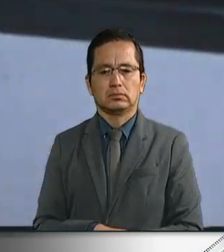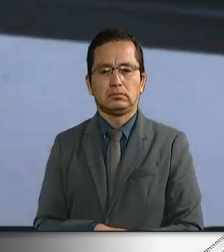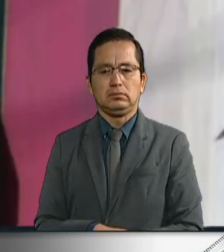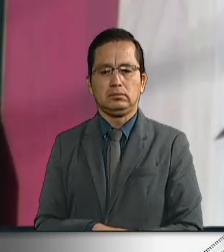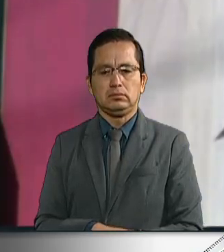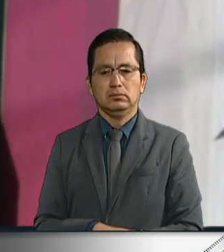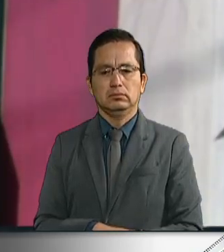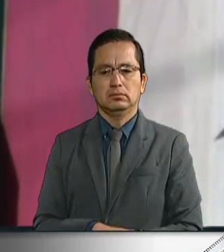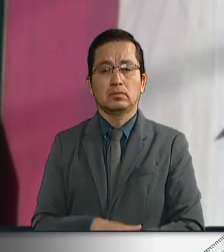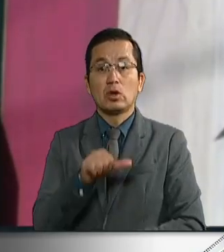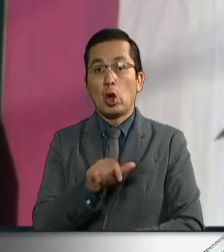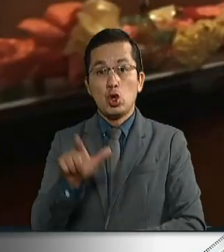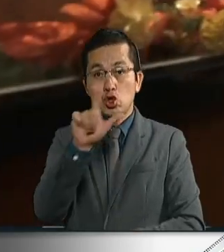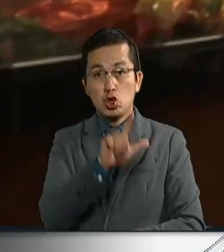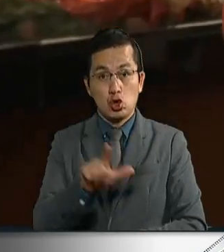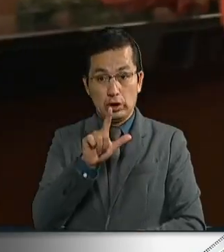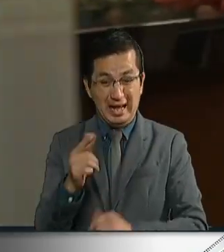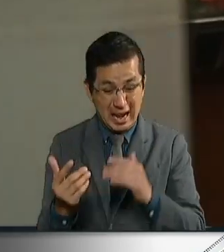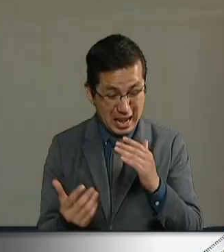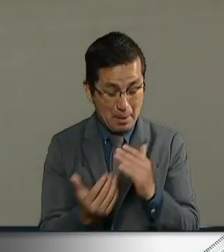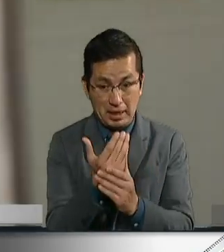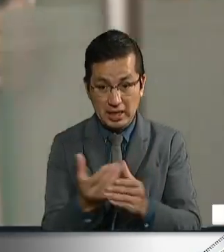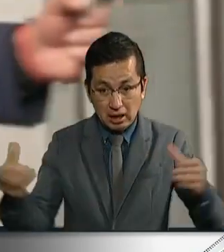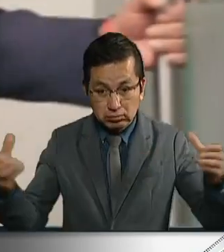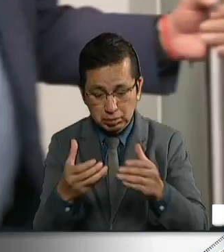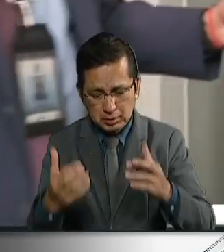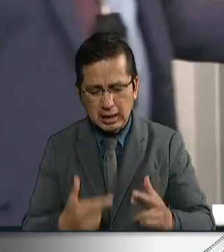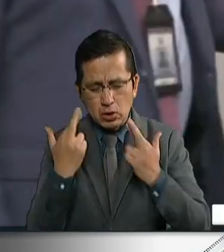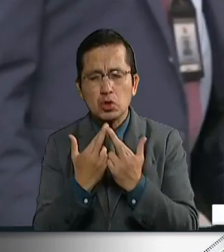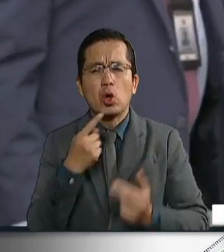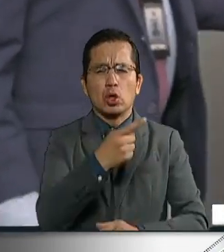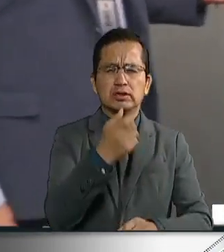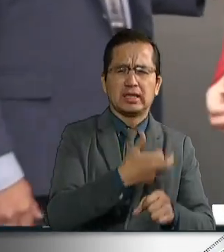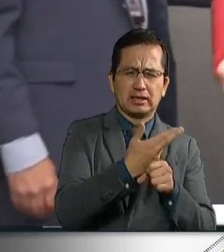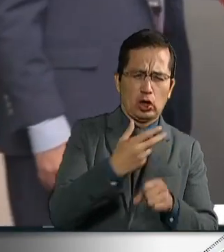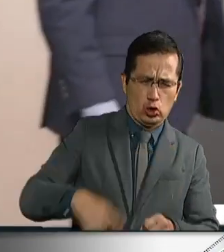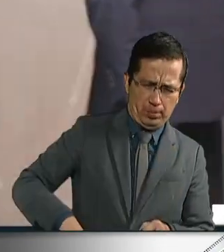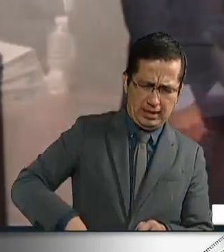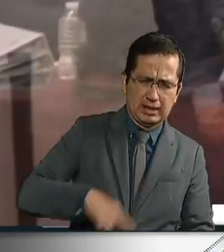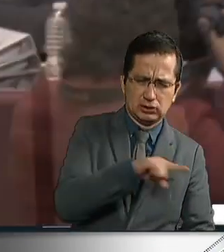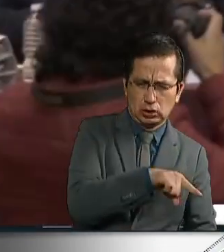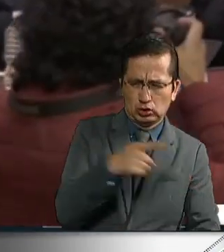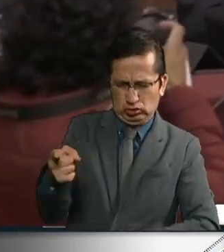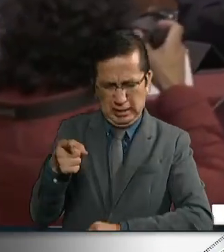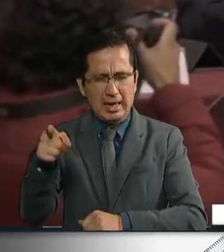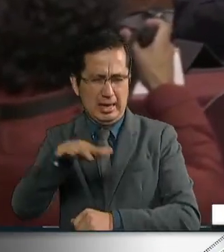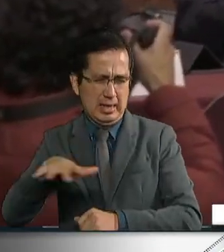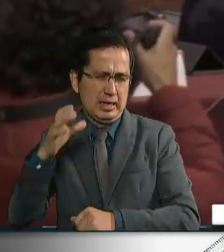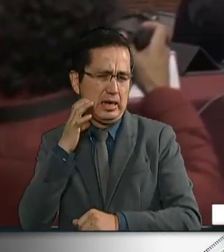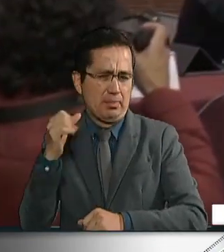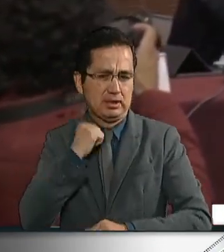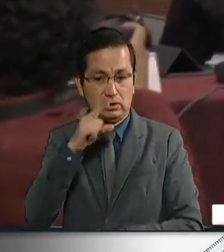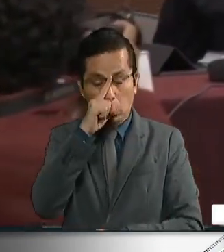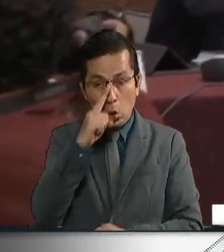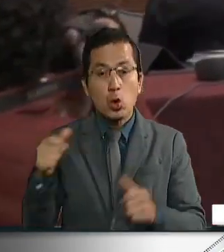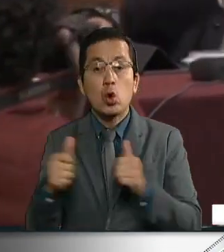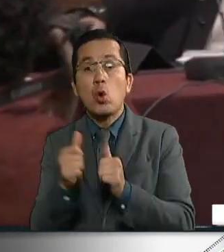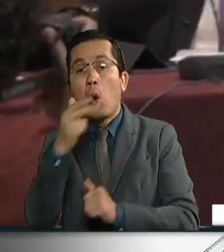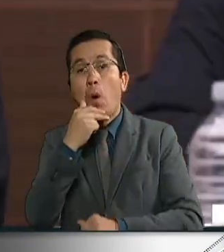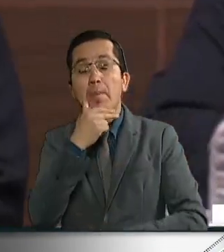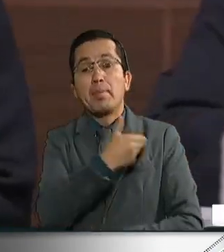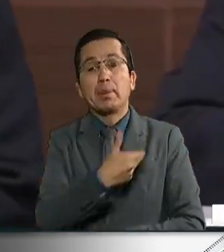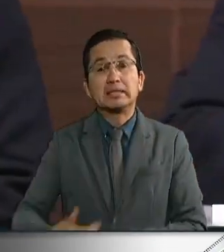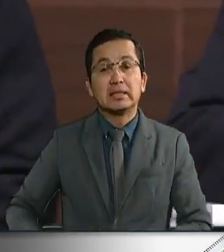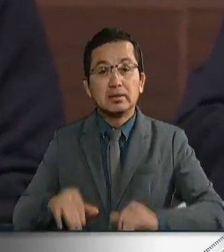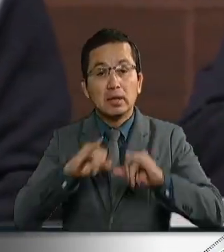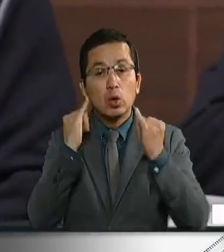Este lunes desde temprano, el secretario de Gobernación Adán Augusto López acudió al Senado, donde fue recibido por el presidente de la Junta de